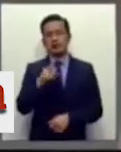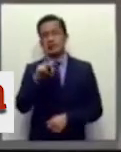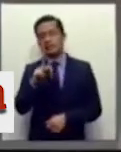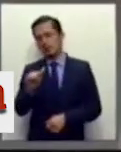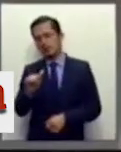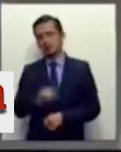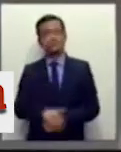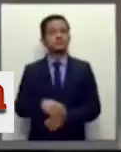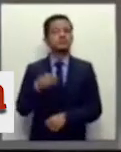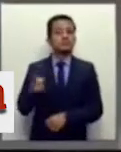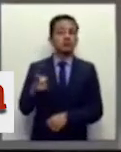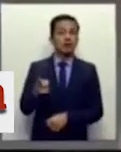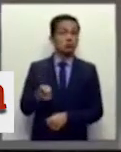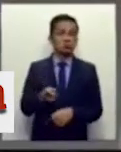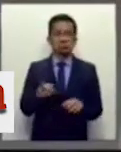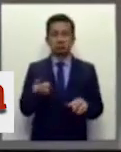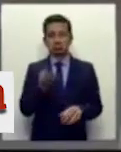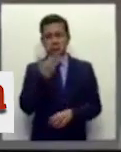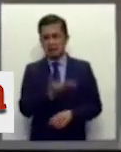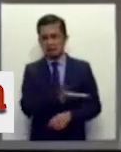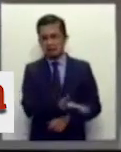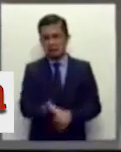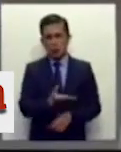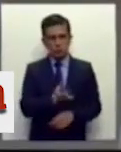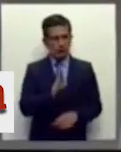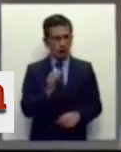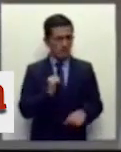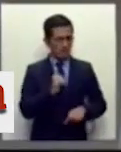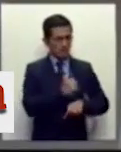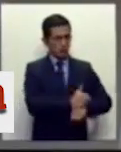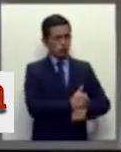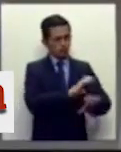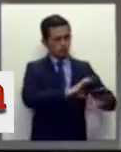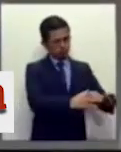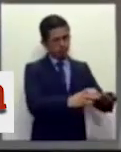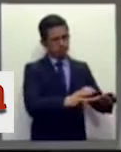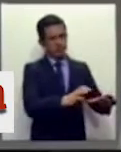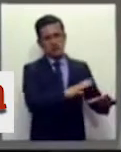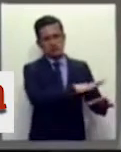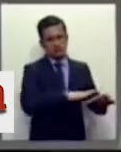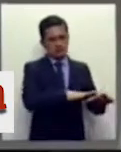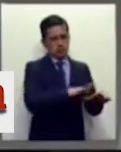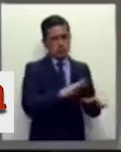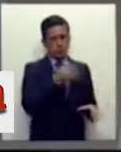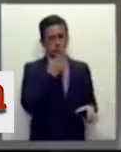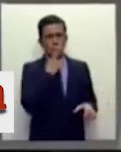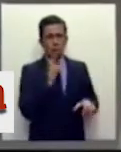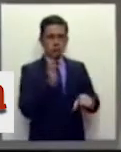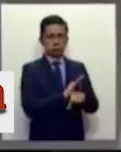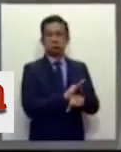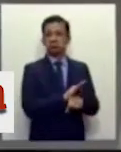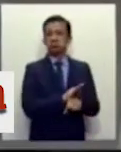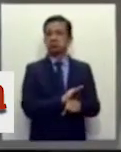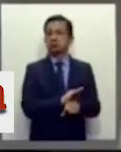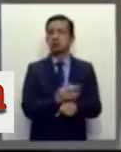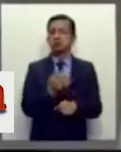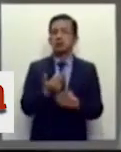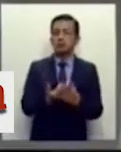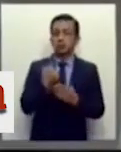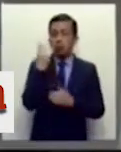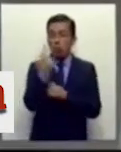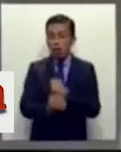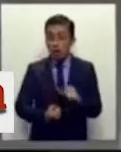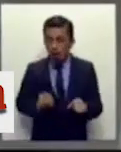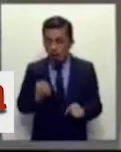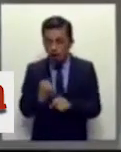que transcurra un año entre la declaratoria del Área Nacional Protegida, la elaboración del programa de